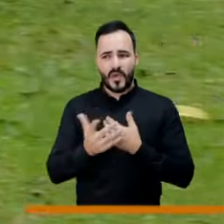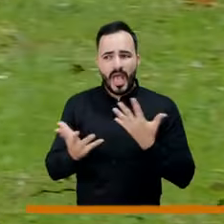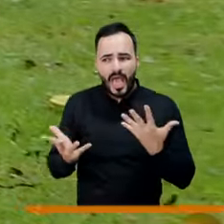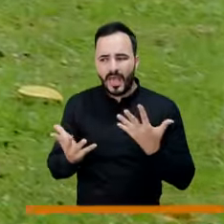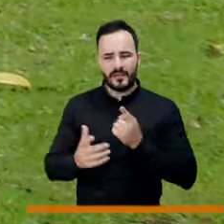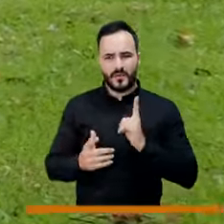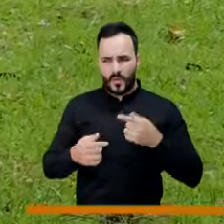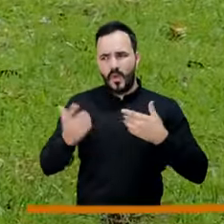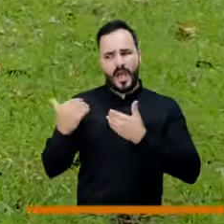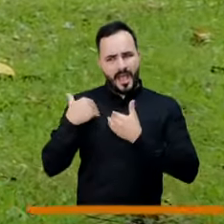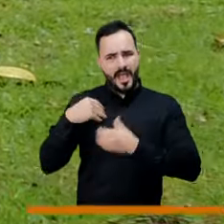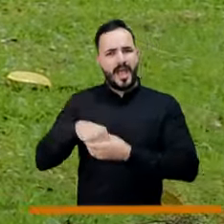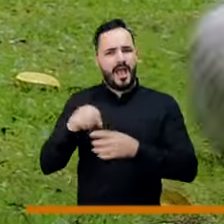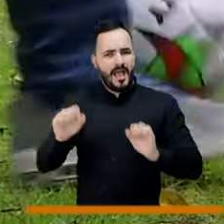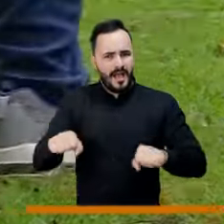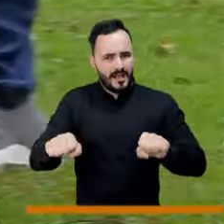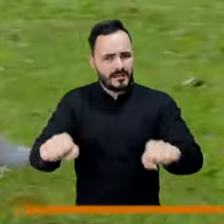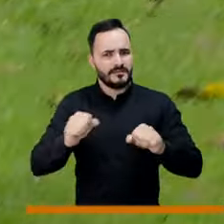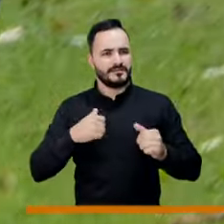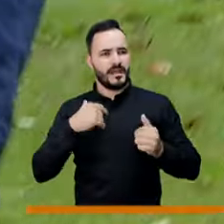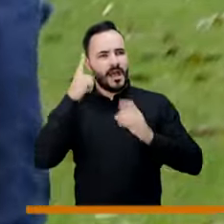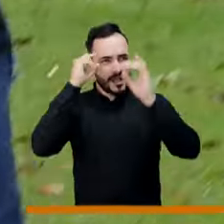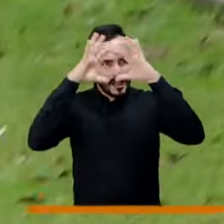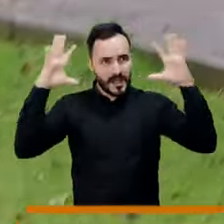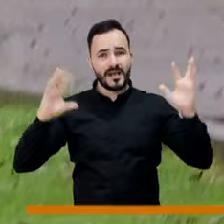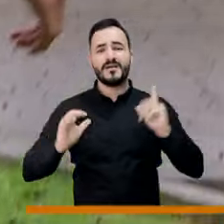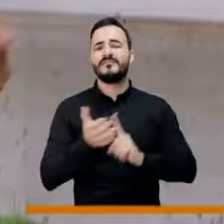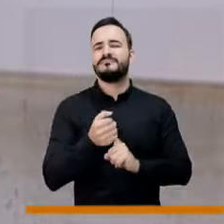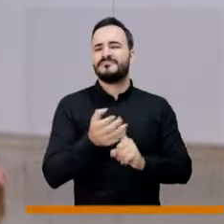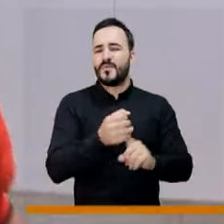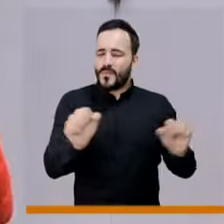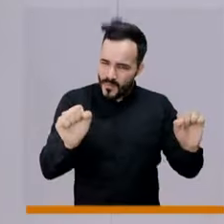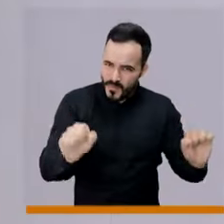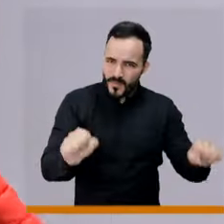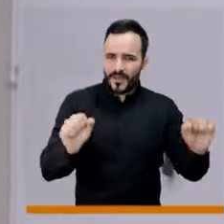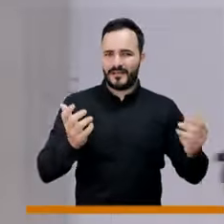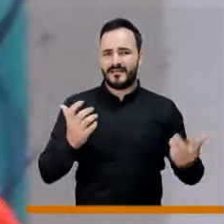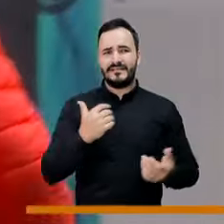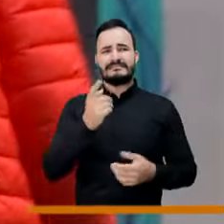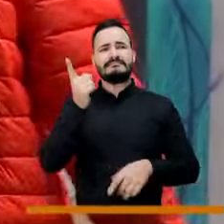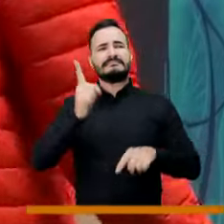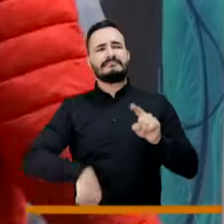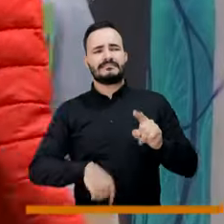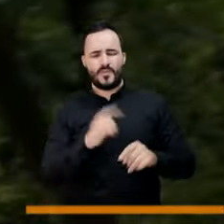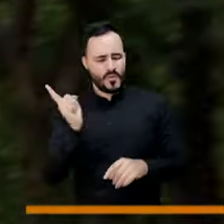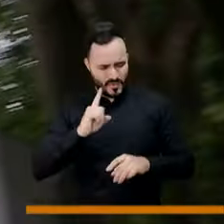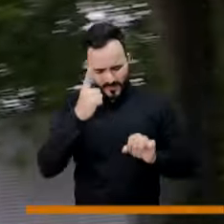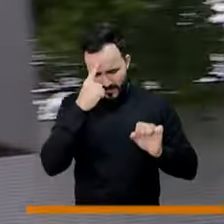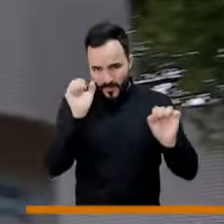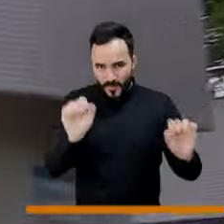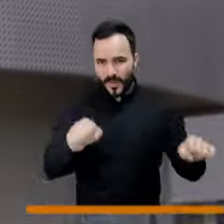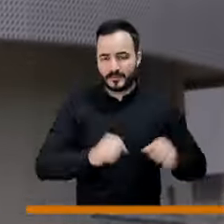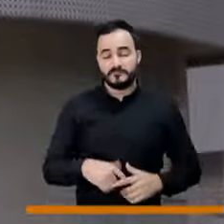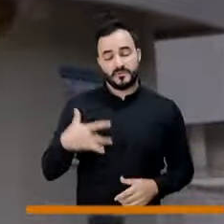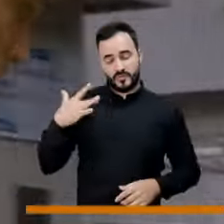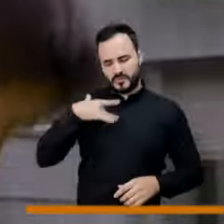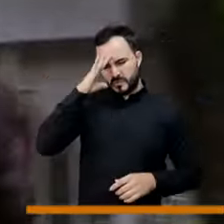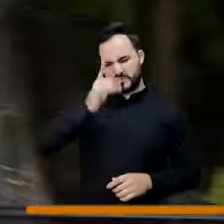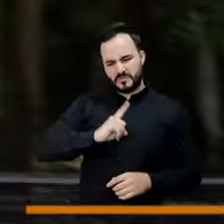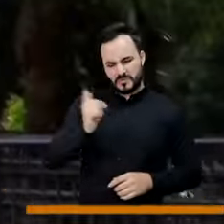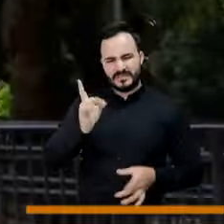posibles. Y creo y estoy convencido de que Sueños Down, la corporación Down, ha hecho para